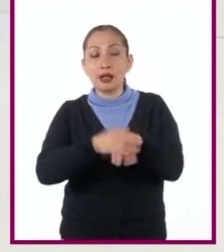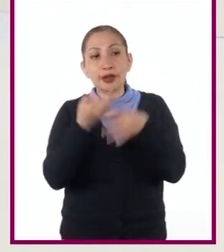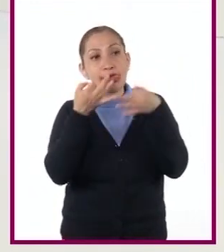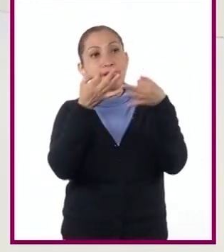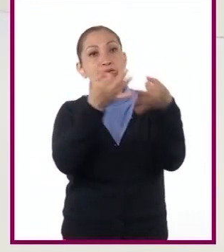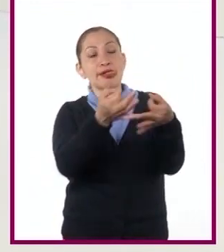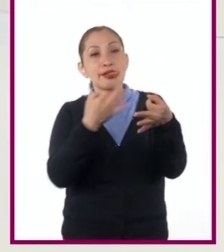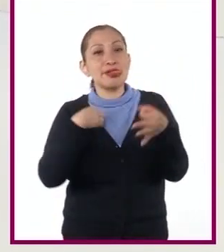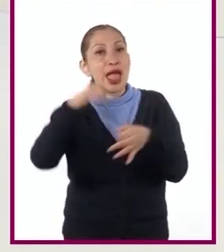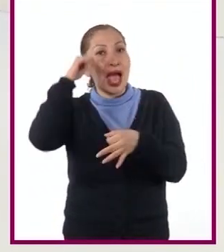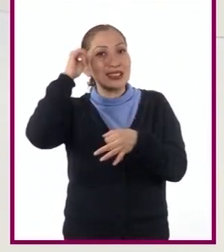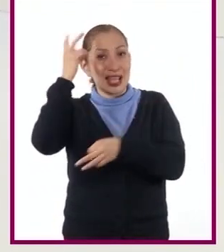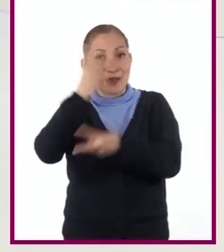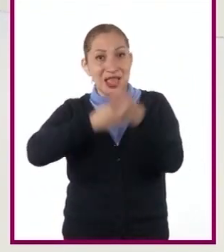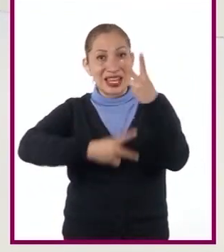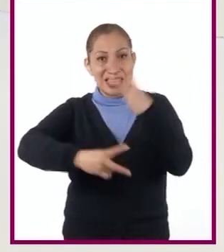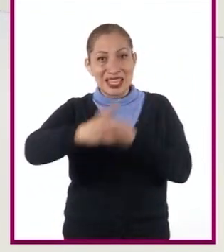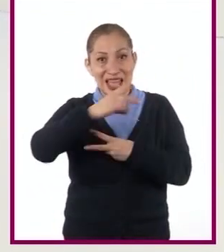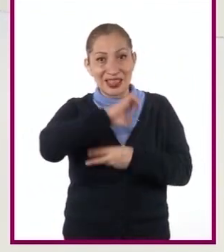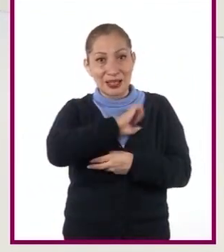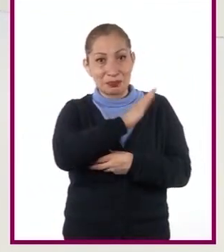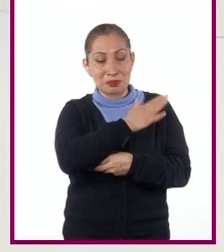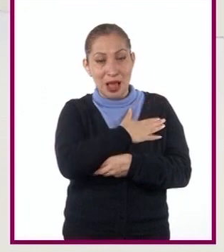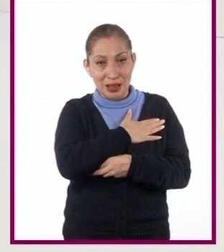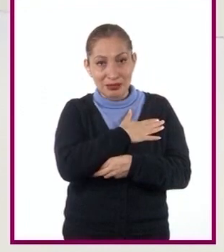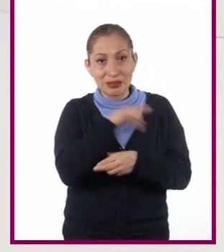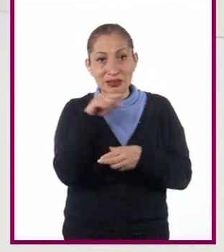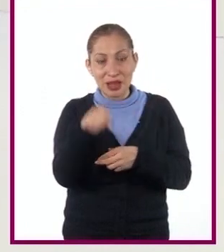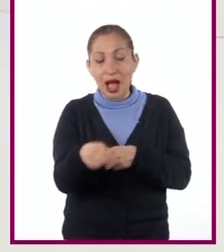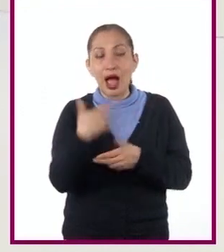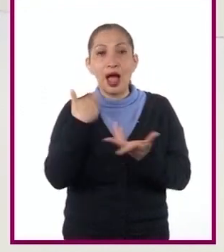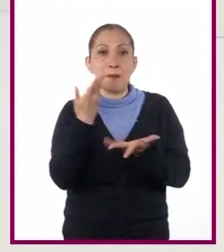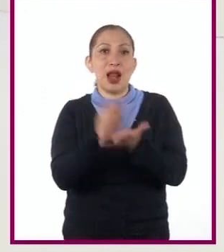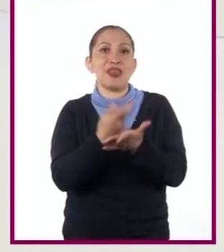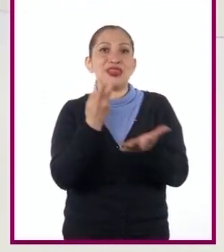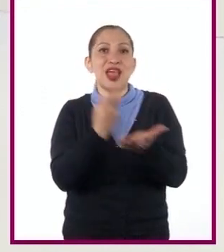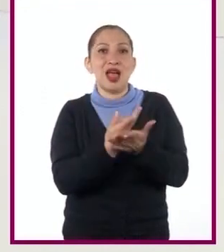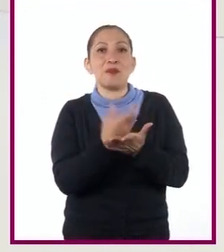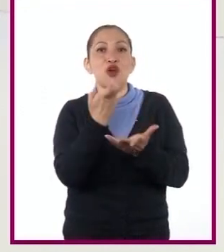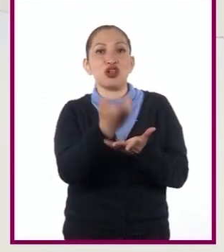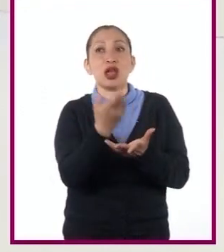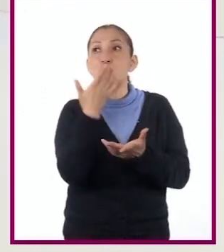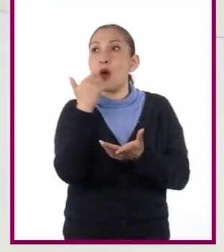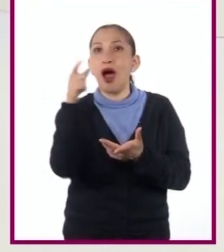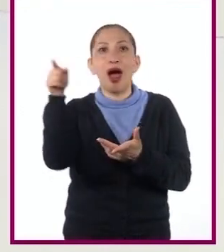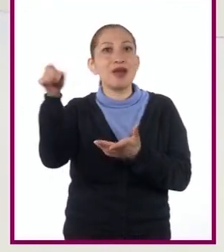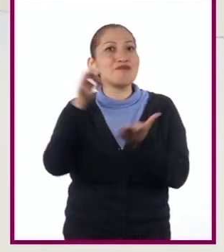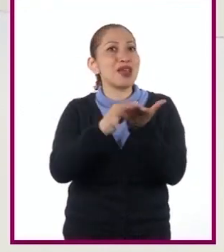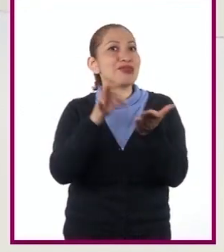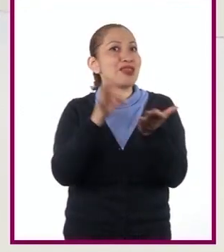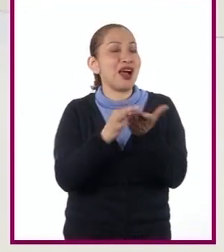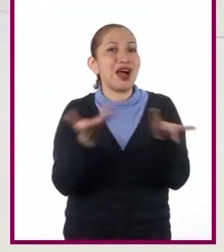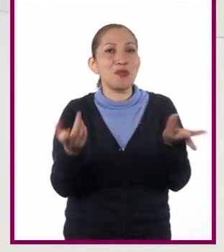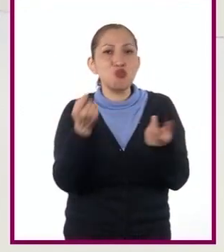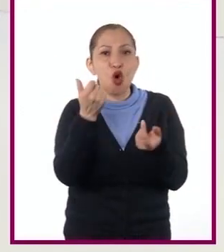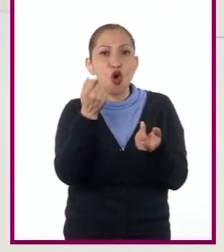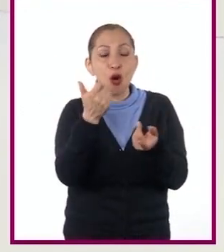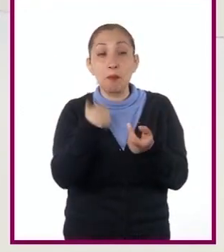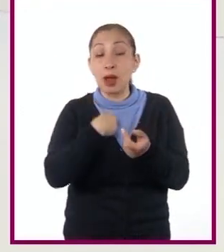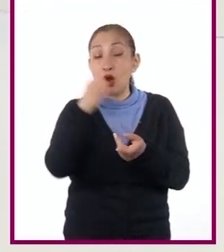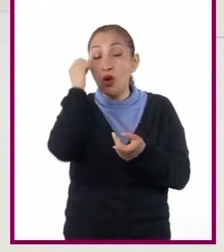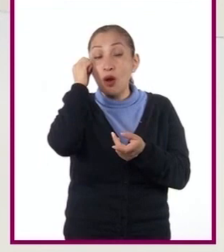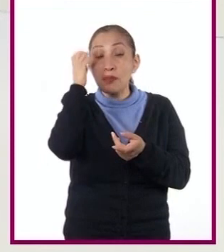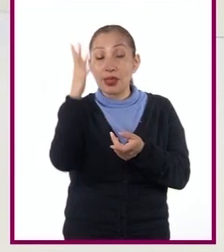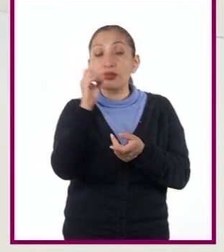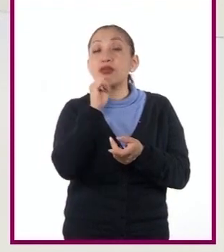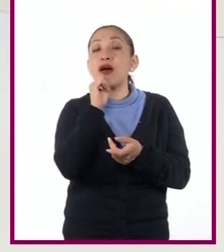los asiáticos provenientes de Nueva España, sin lugar a dudas, era la plata, ya que era escaso ese metal, pero no debemos olvidar